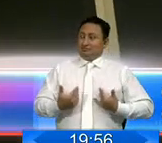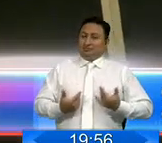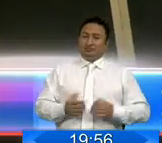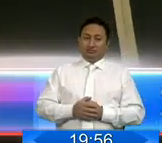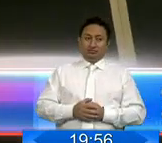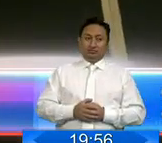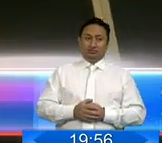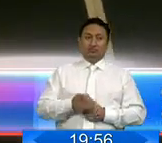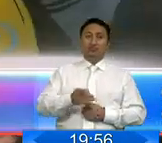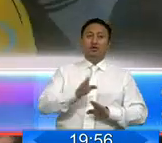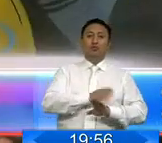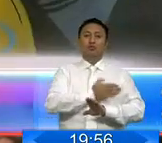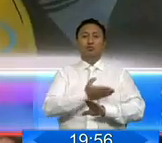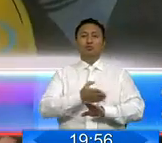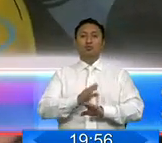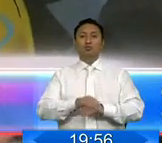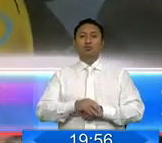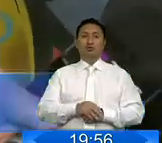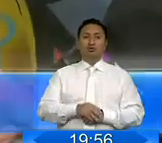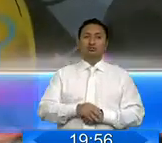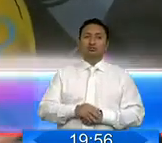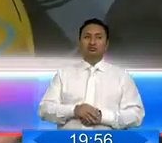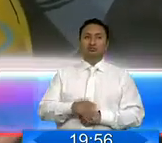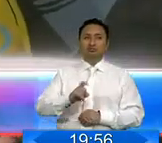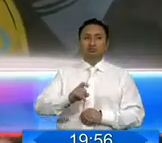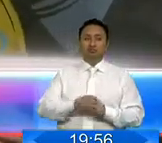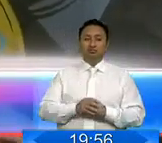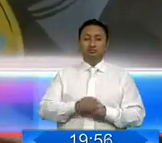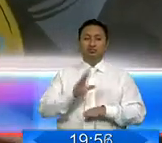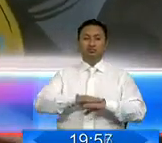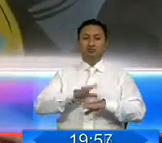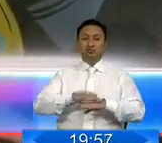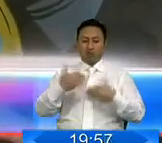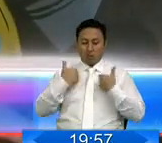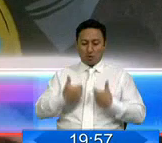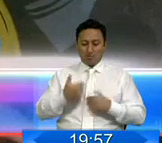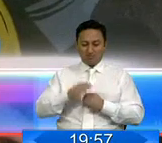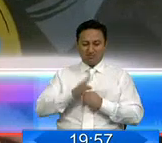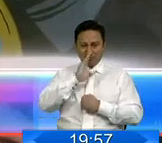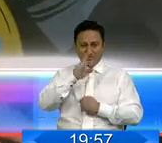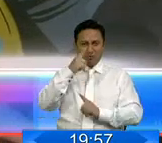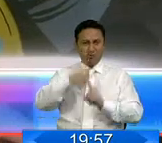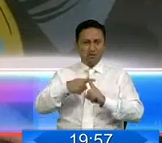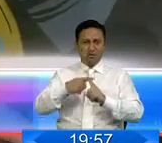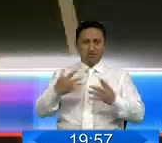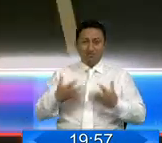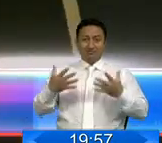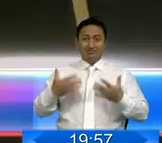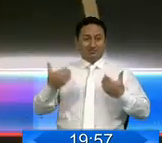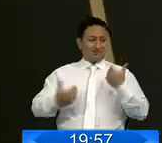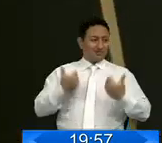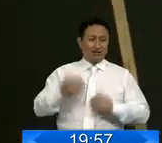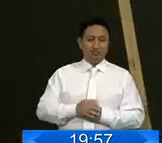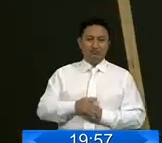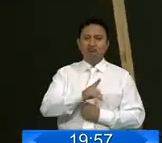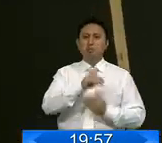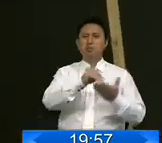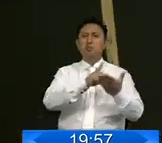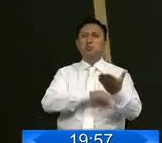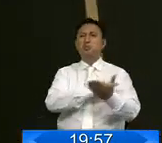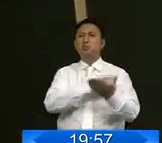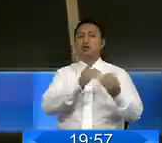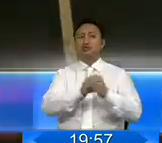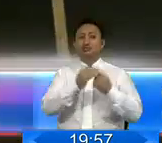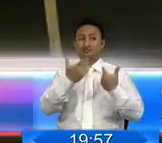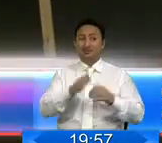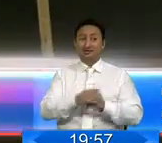Es música muy... que llama mucho a esta emotividad de estar siempre... no sé, siempre alegre. Su proyecto musical ya